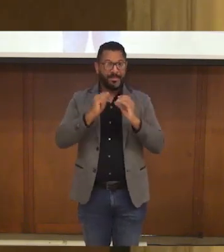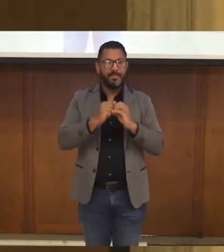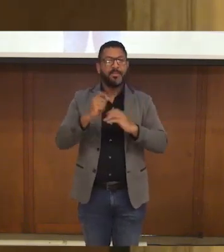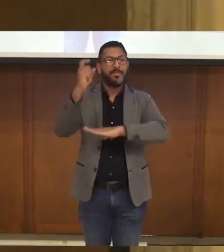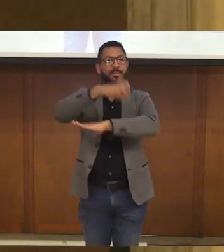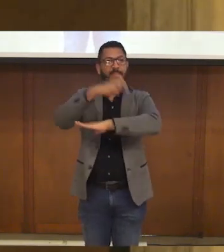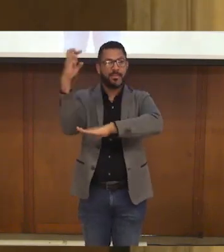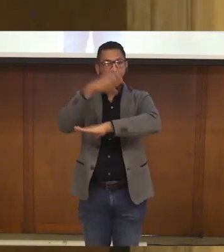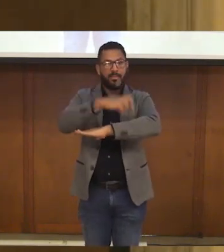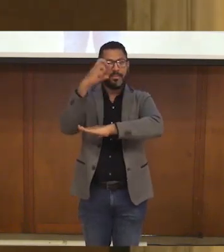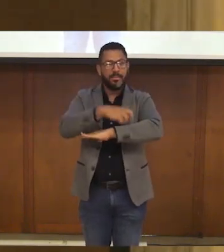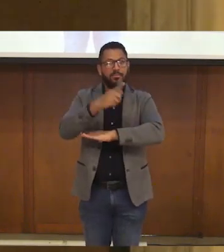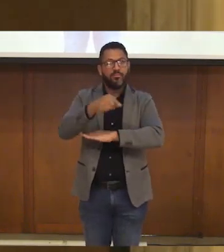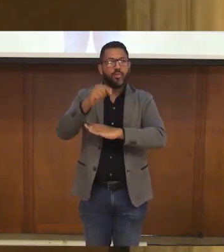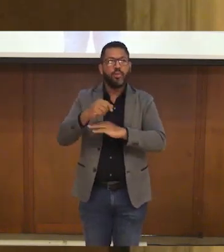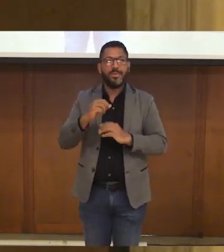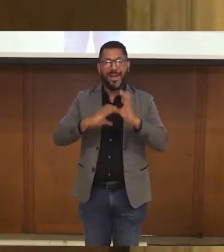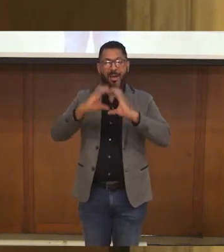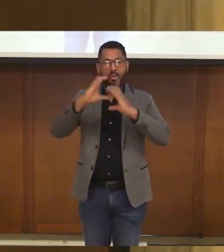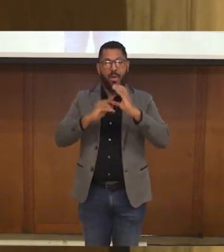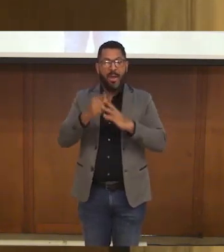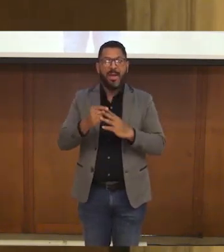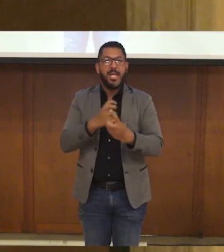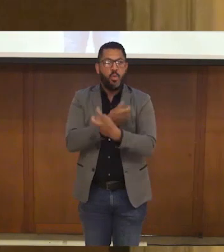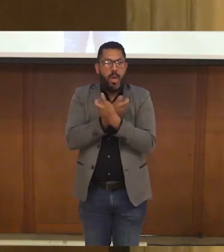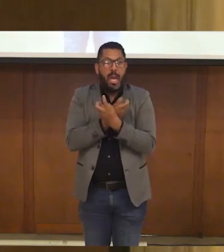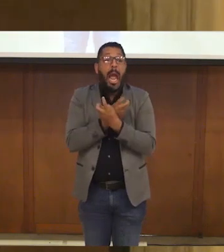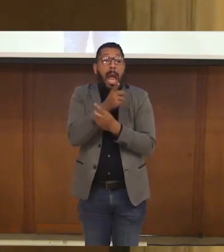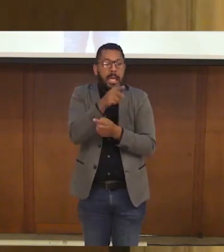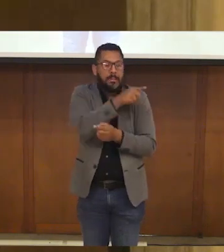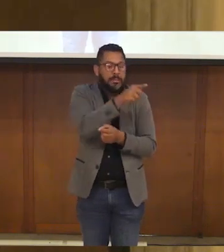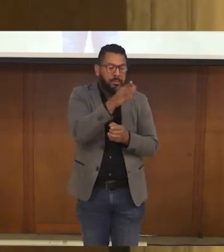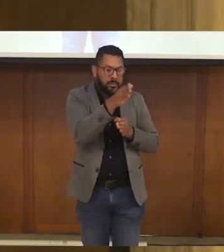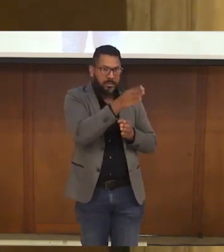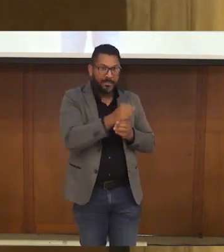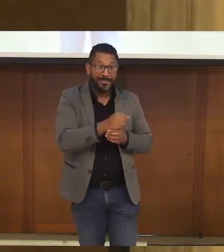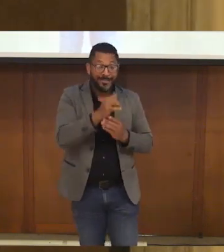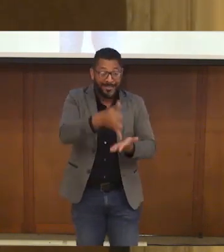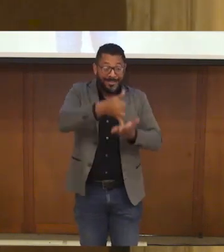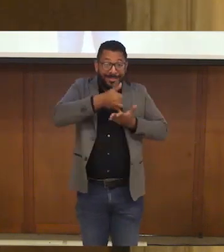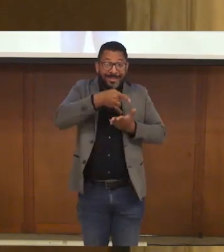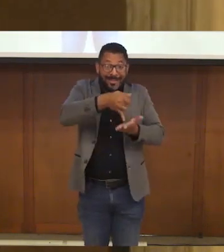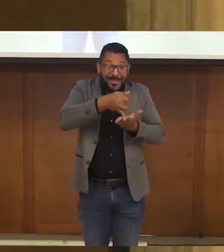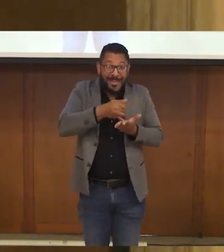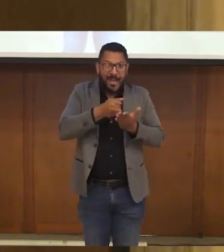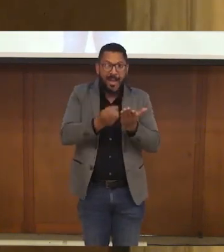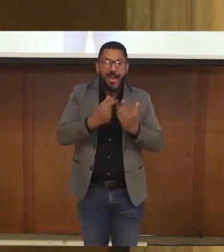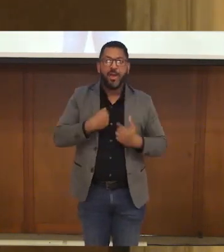Caquetá, Putumayo, parte del Cauca y parte del Huila. Por eso cuando la novela ganó El barco de